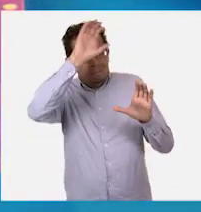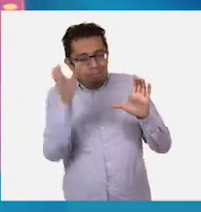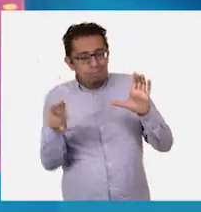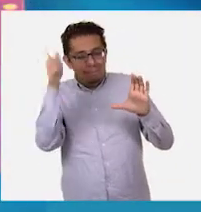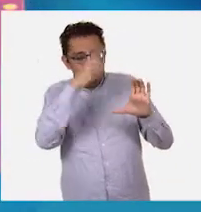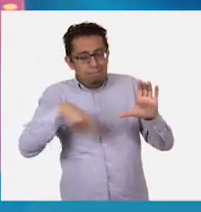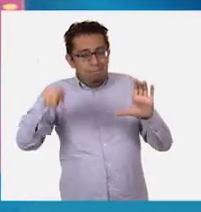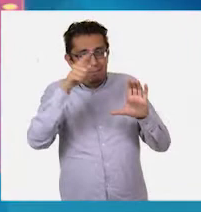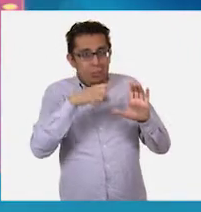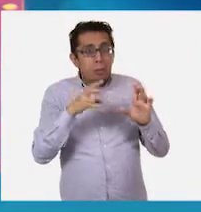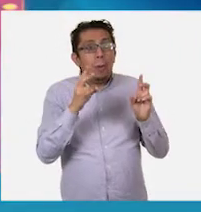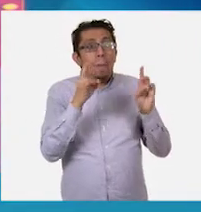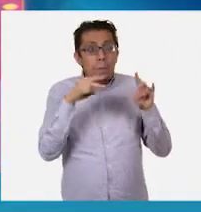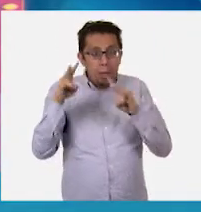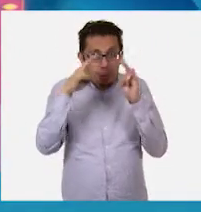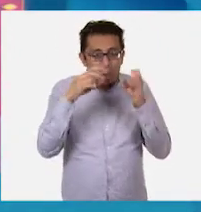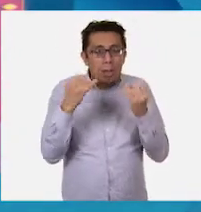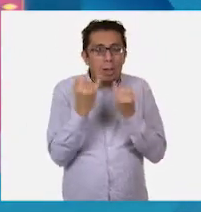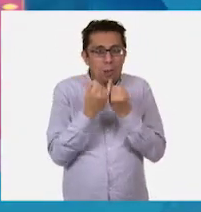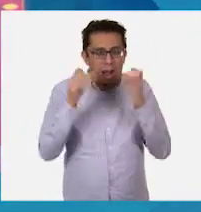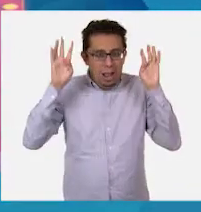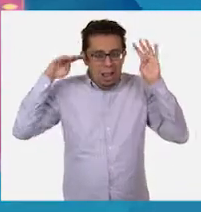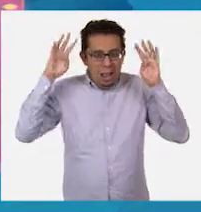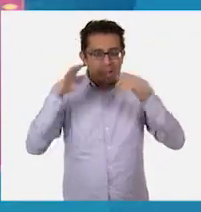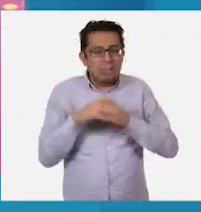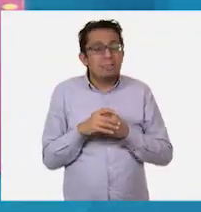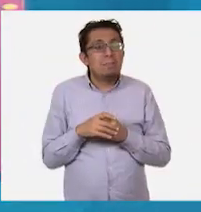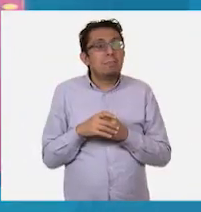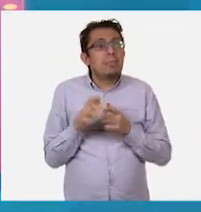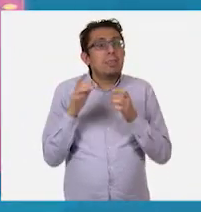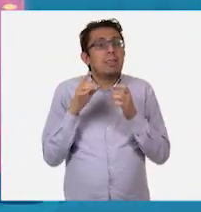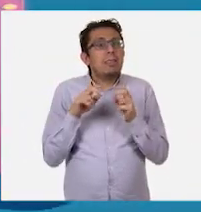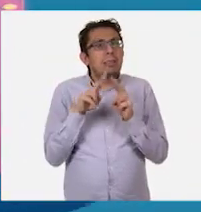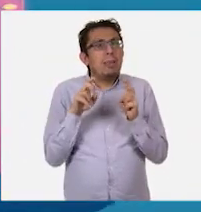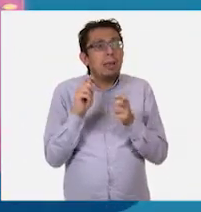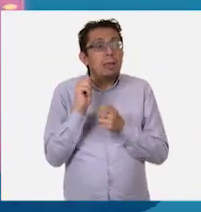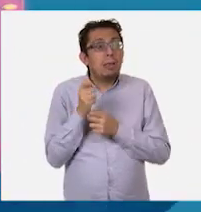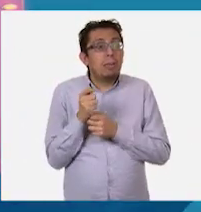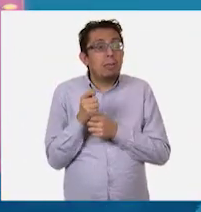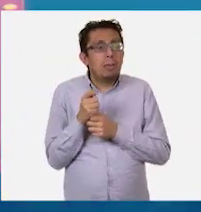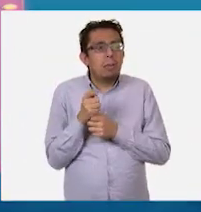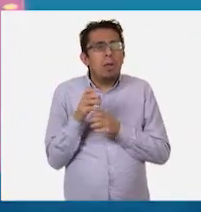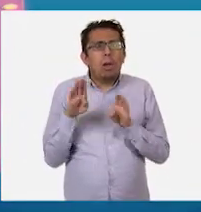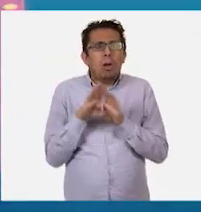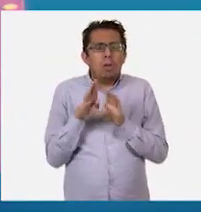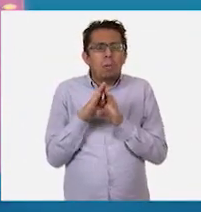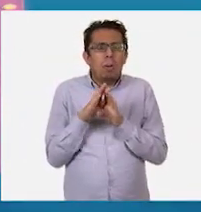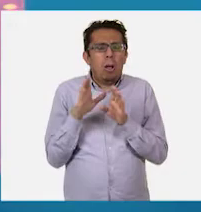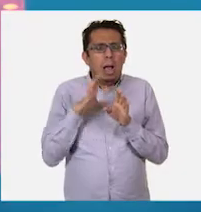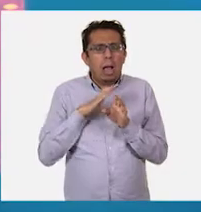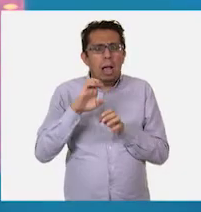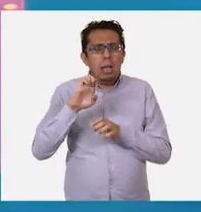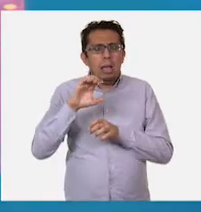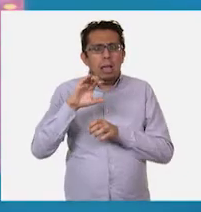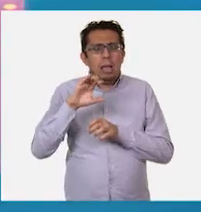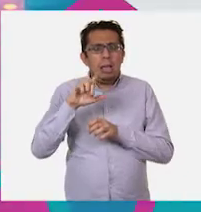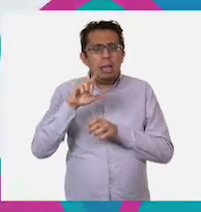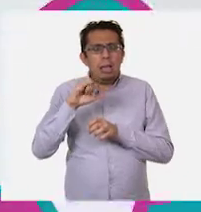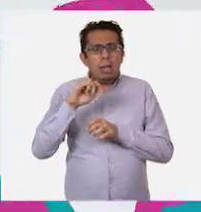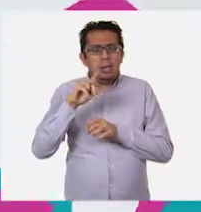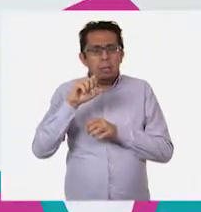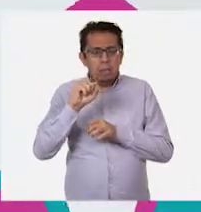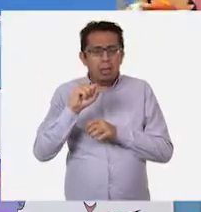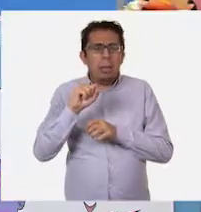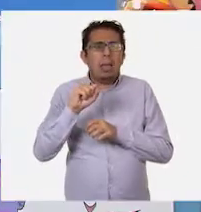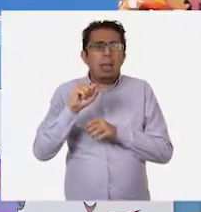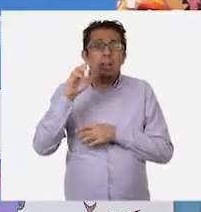listo. ¡Como Ajolisto! Y la ruleta se detuvo en el tema de formación de eclipses de sol y de luna. Para contestar esta